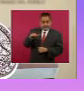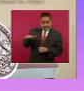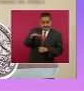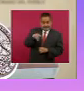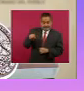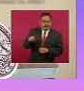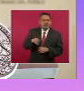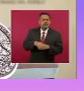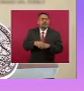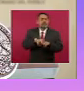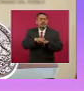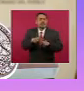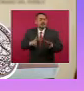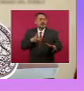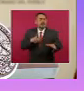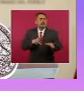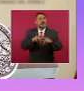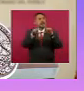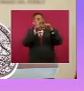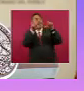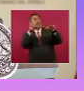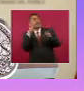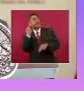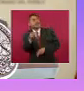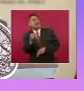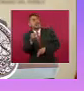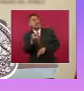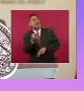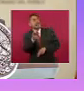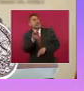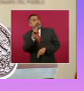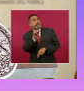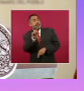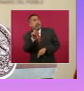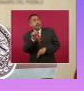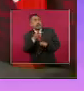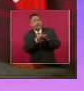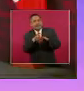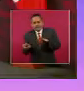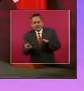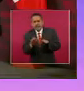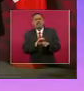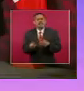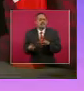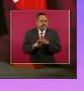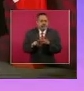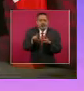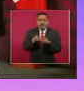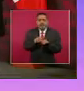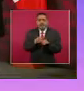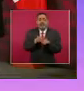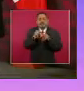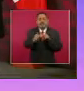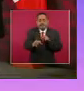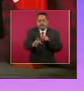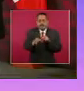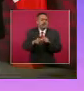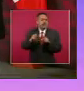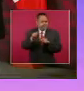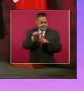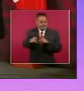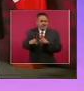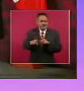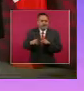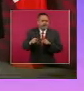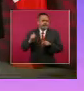en la estación del mismo nombre, Esná. Y luego tenemos Xcalumquín, zona arqueológica hasta